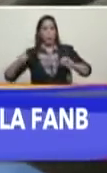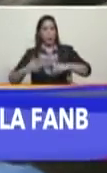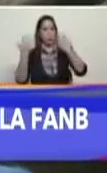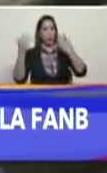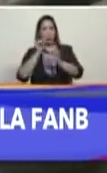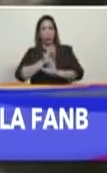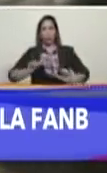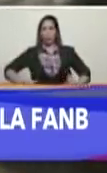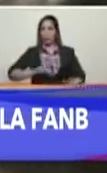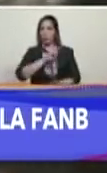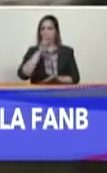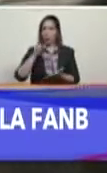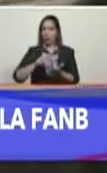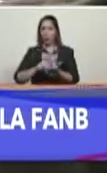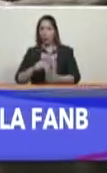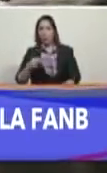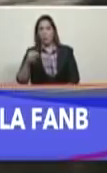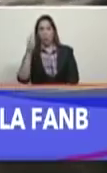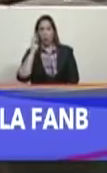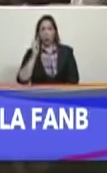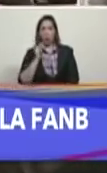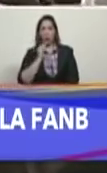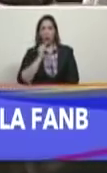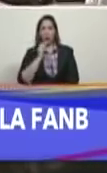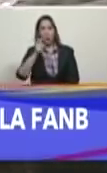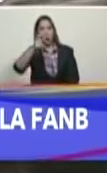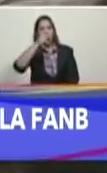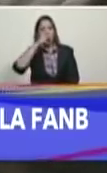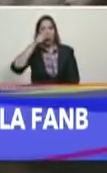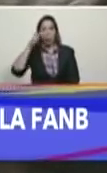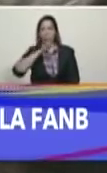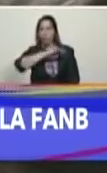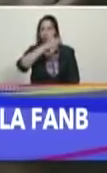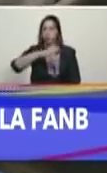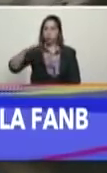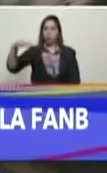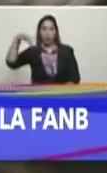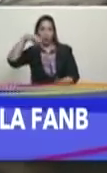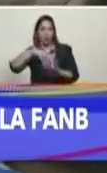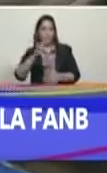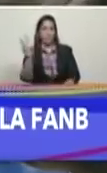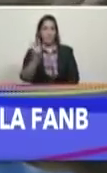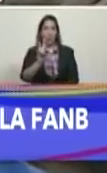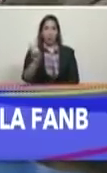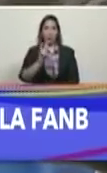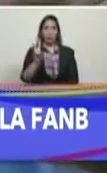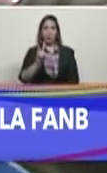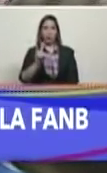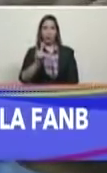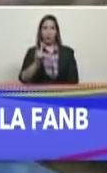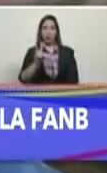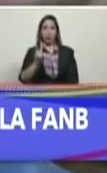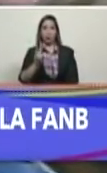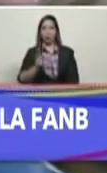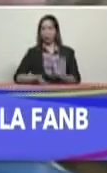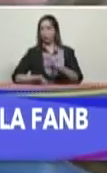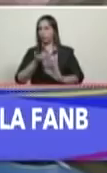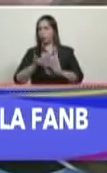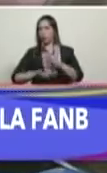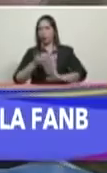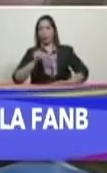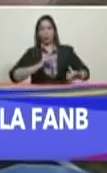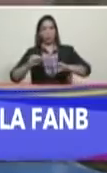Bolivariana, guardianes de las aguas territoriales del Estado venezolano. por destacada actuación en